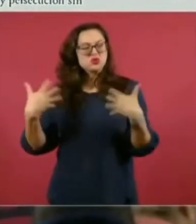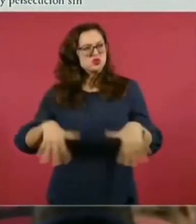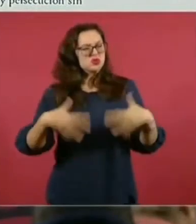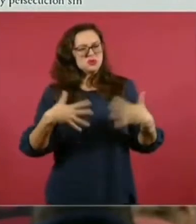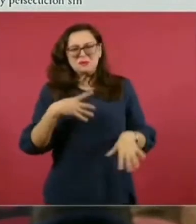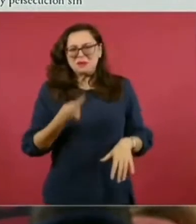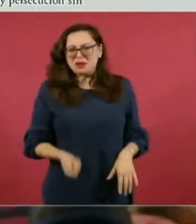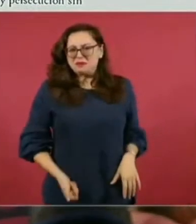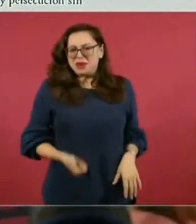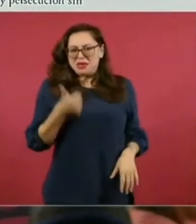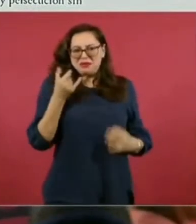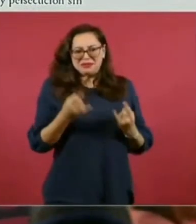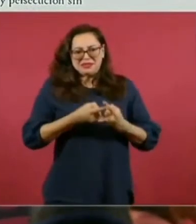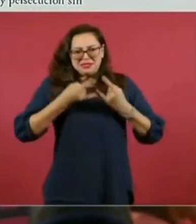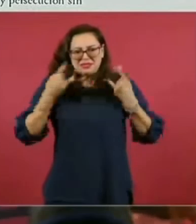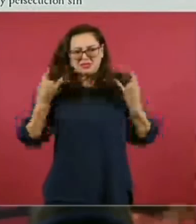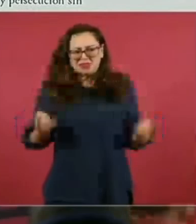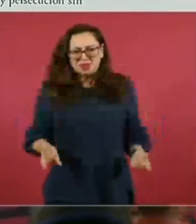magisterio.